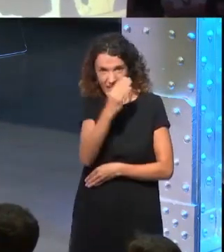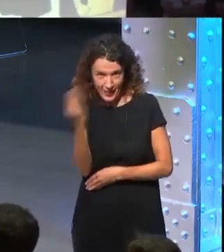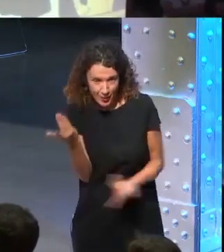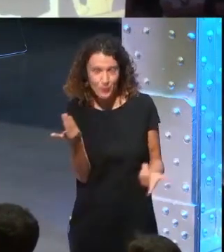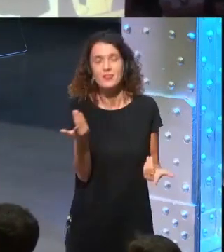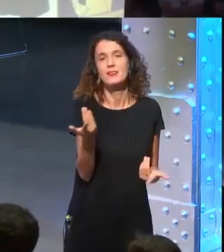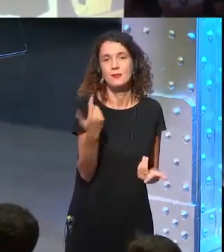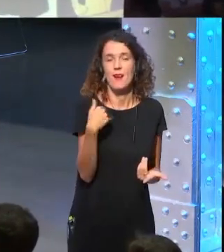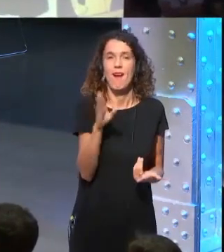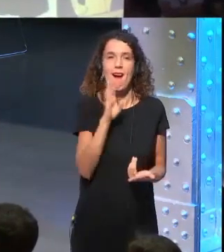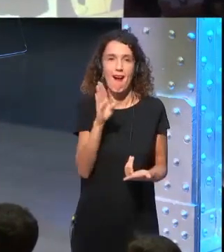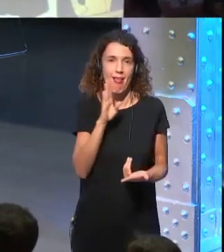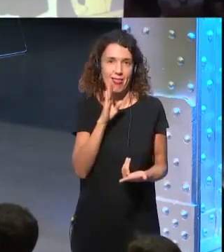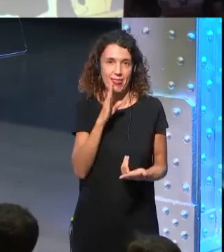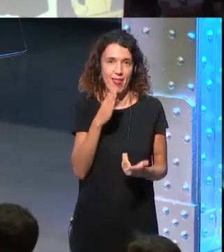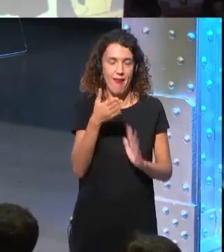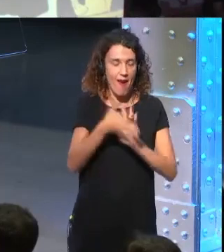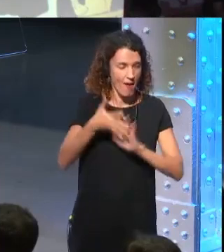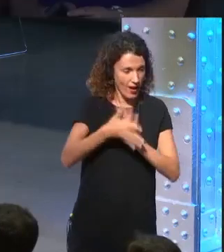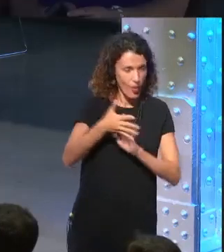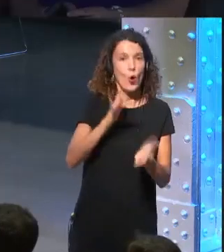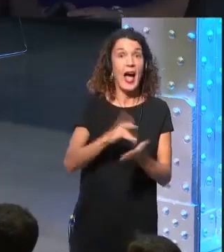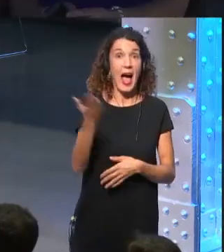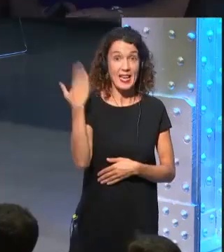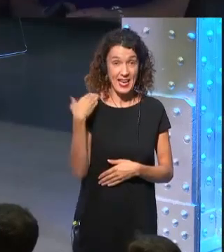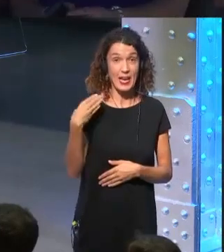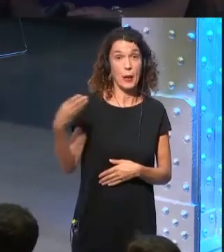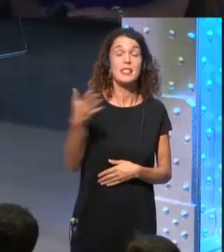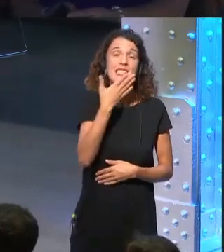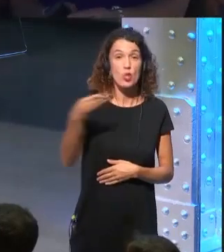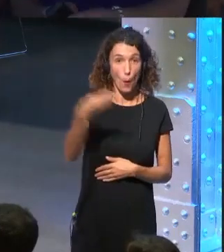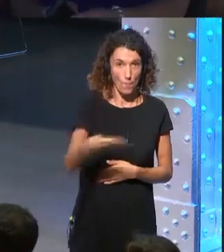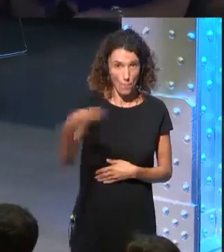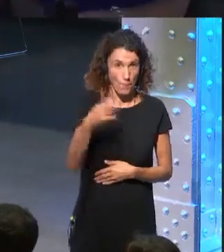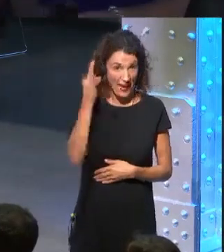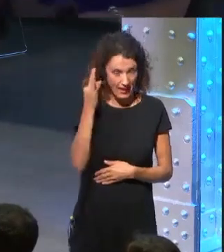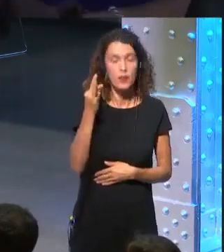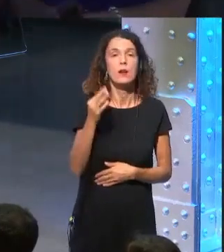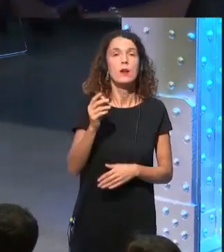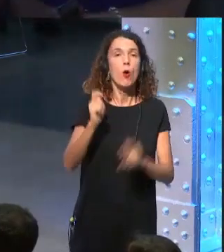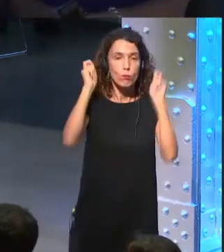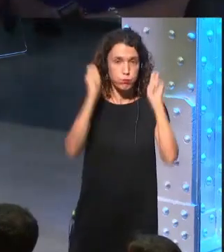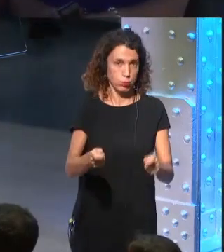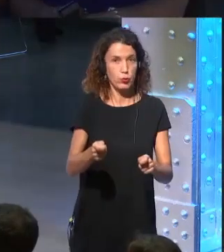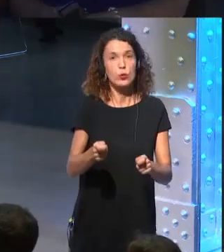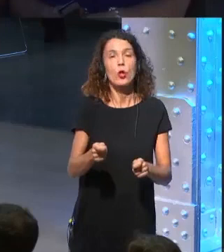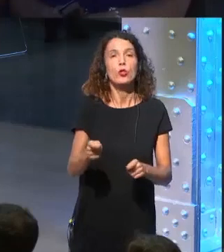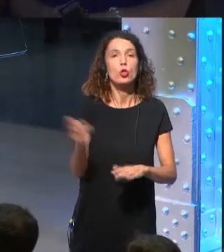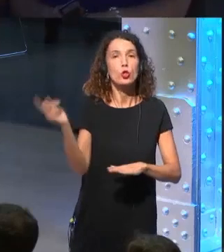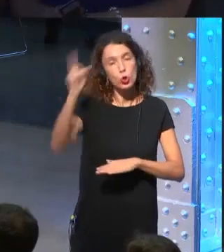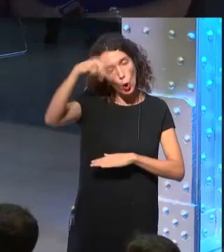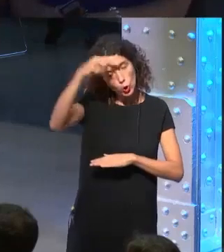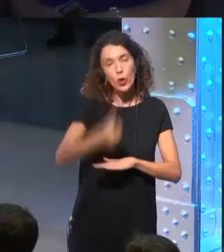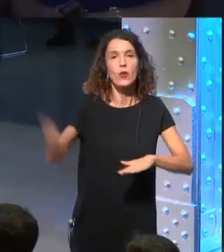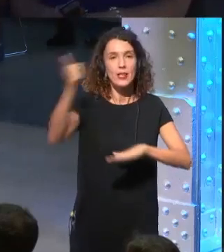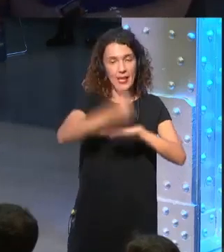Plauto al que acabo de mencionar. Ayer, Mary Beard fue investida doctora honoris causa de la Universidad Carlos III